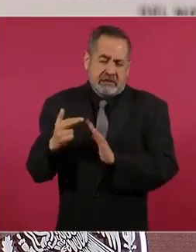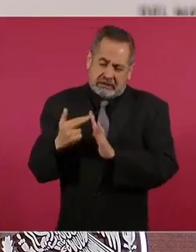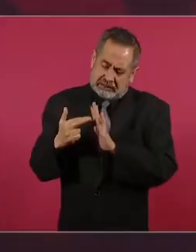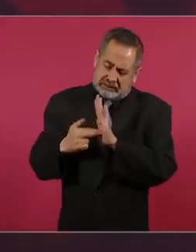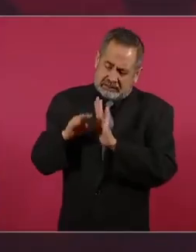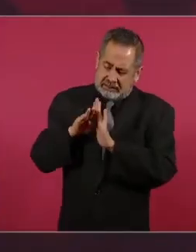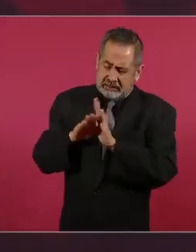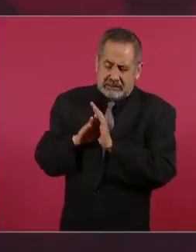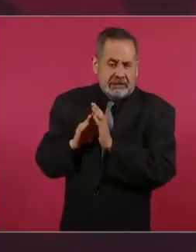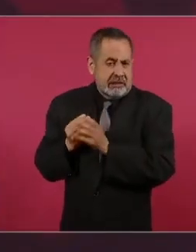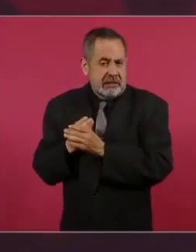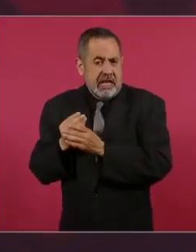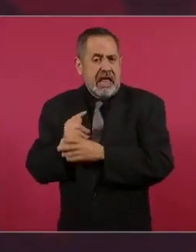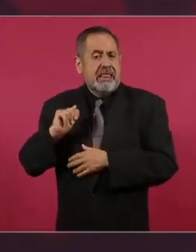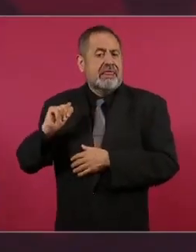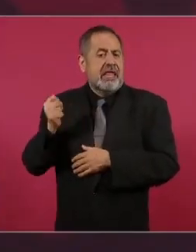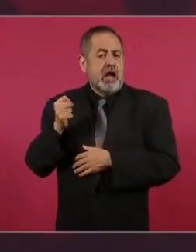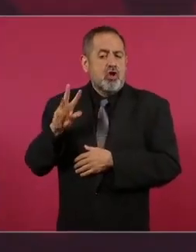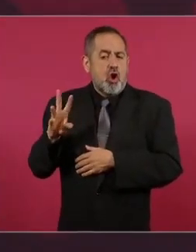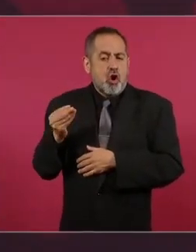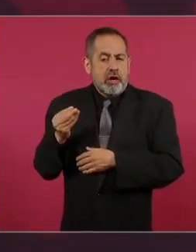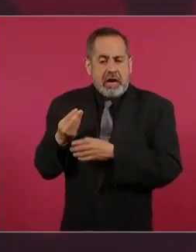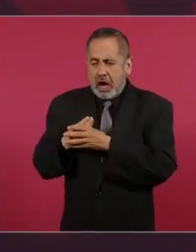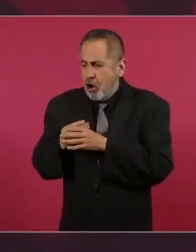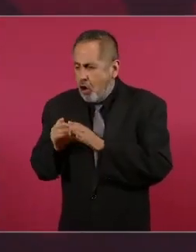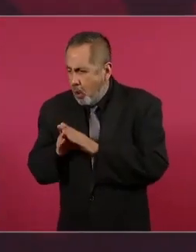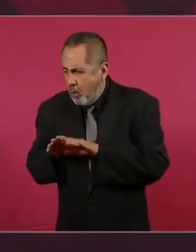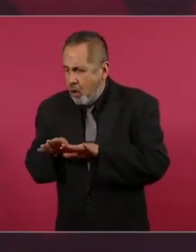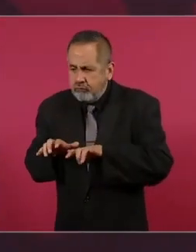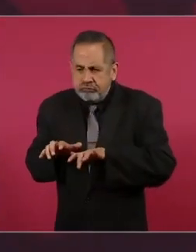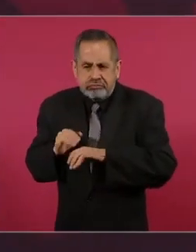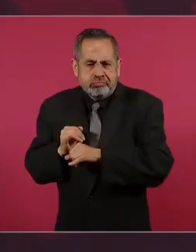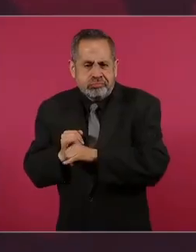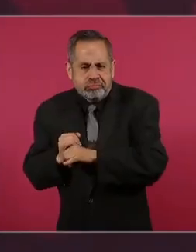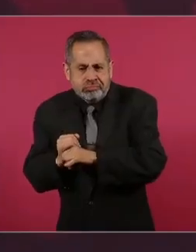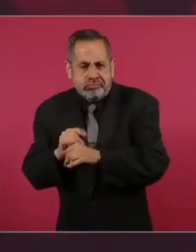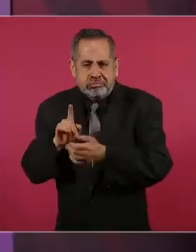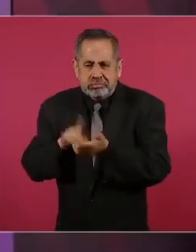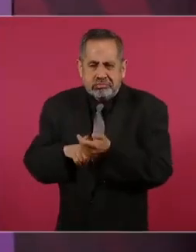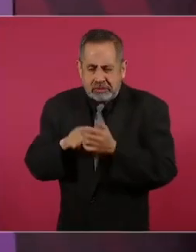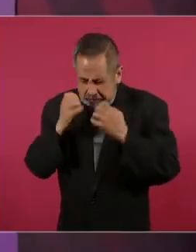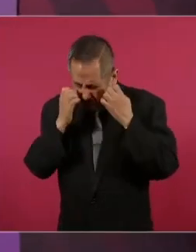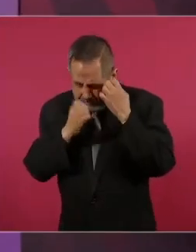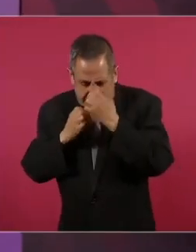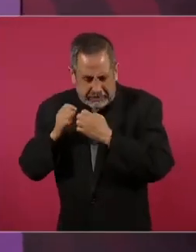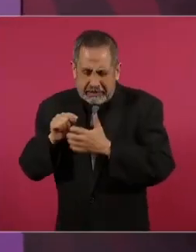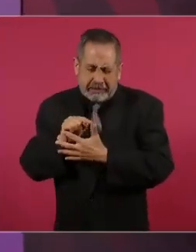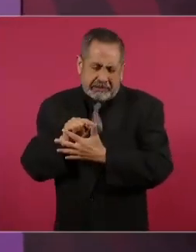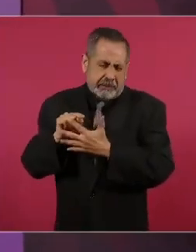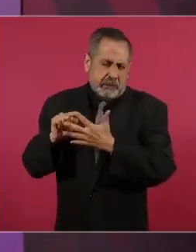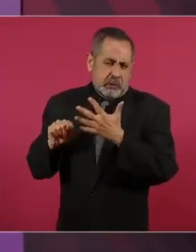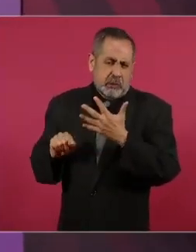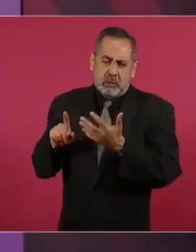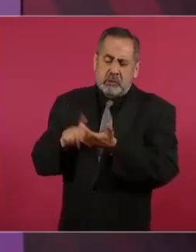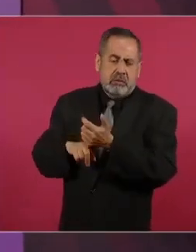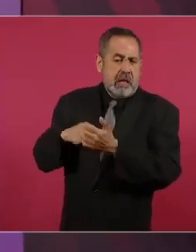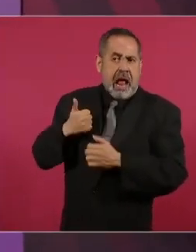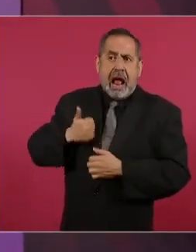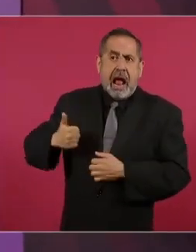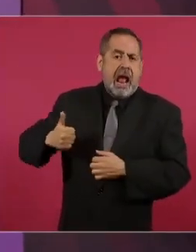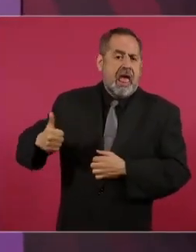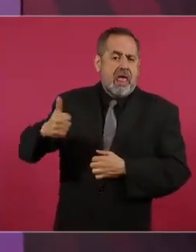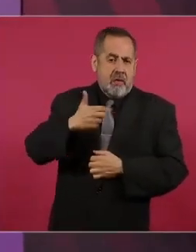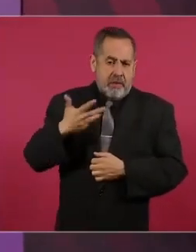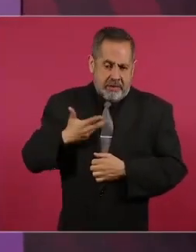propia tecnología, sus métodos, sus elementos de análisis, sus